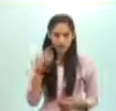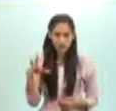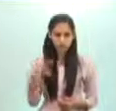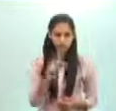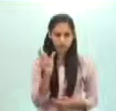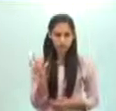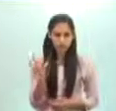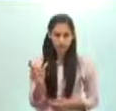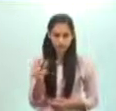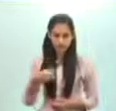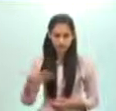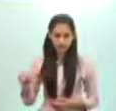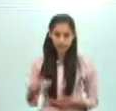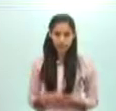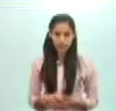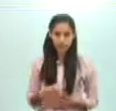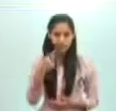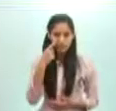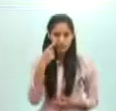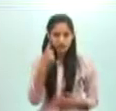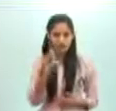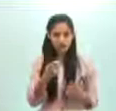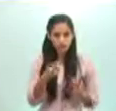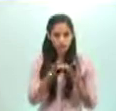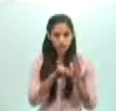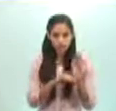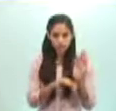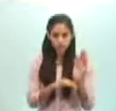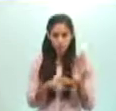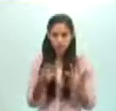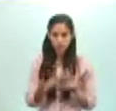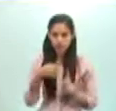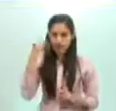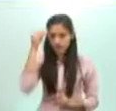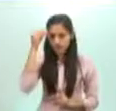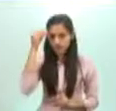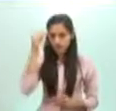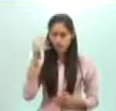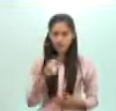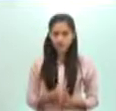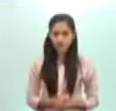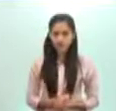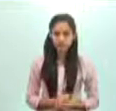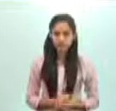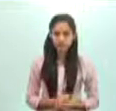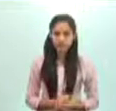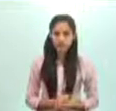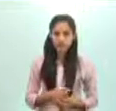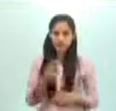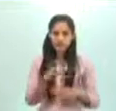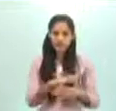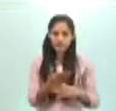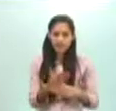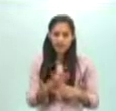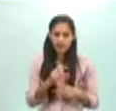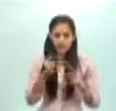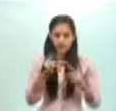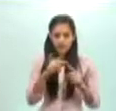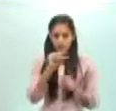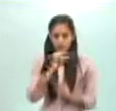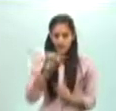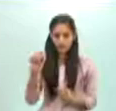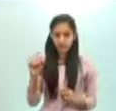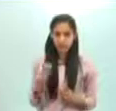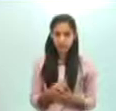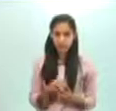Observen qué elementos vamos a tener en cuenta para su análisis. La significación del título,